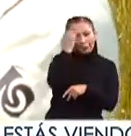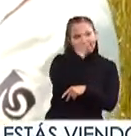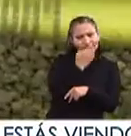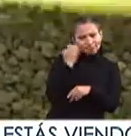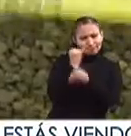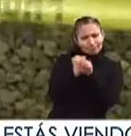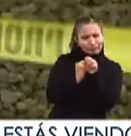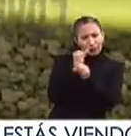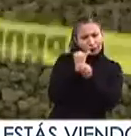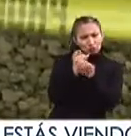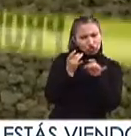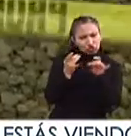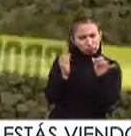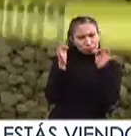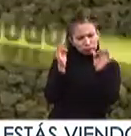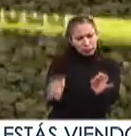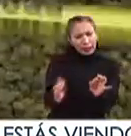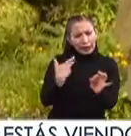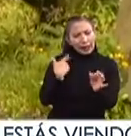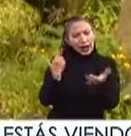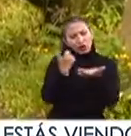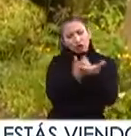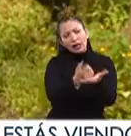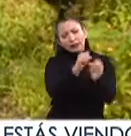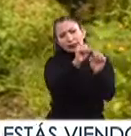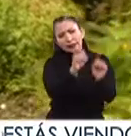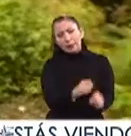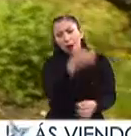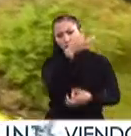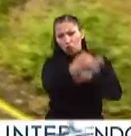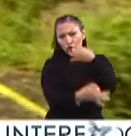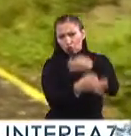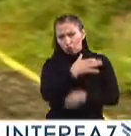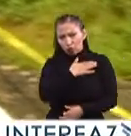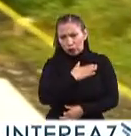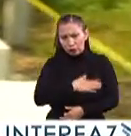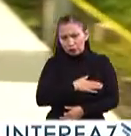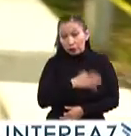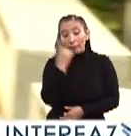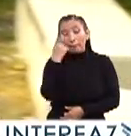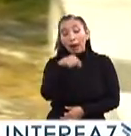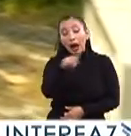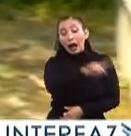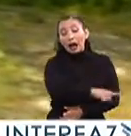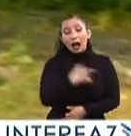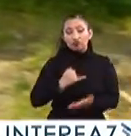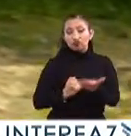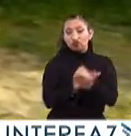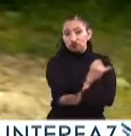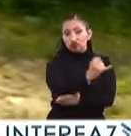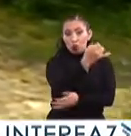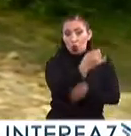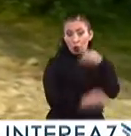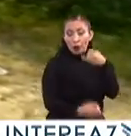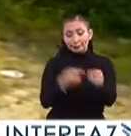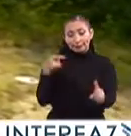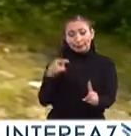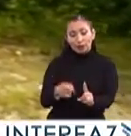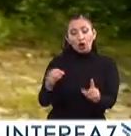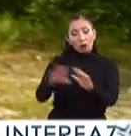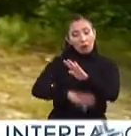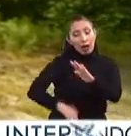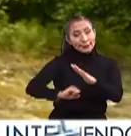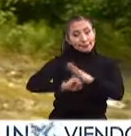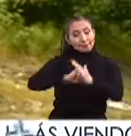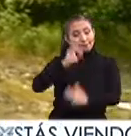realizar investigación de calidad y coadyuvar con el sistema de justicia, a fin de que los fallos jurídicos se apuntalen con